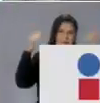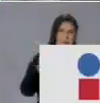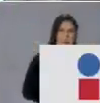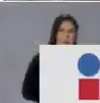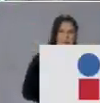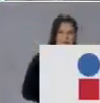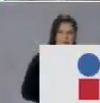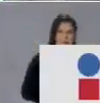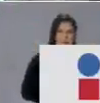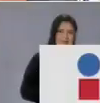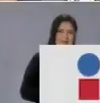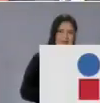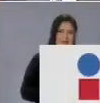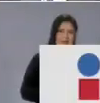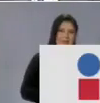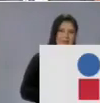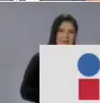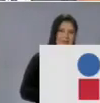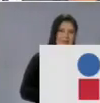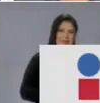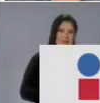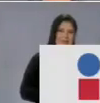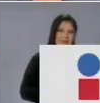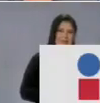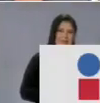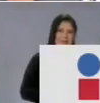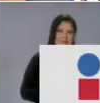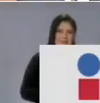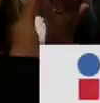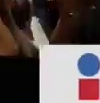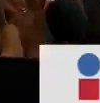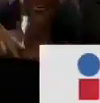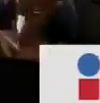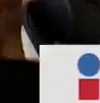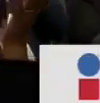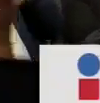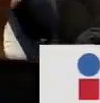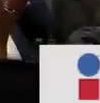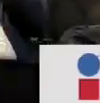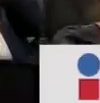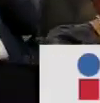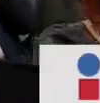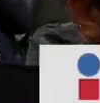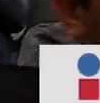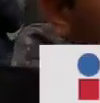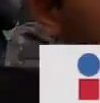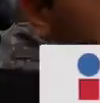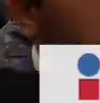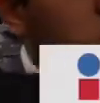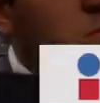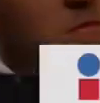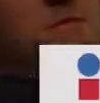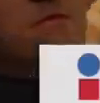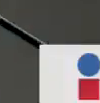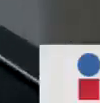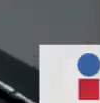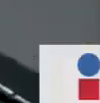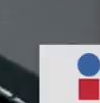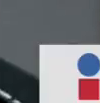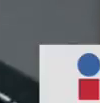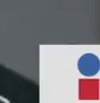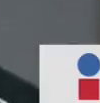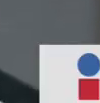Se refirió a las decisiones difíciles e impopulares cuando llegó el turno del gasolinazo. Atribuyó a la falta de respuestas